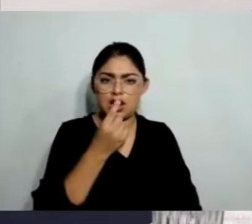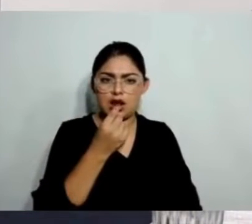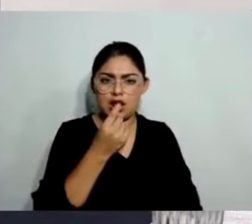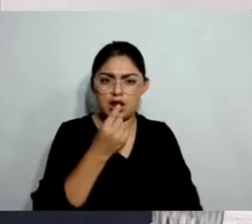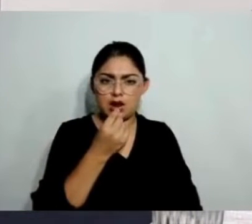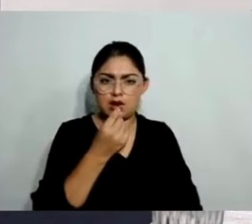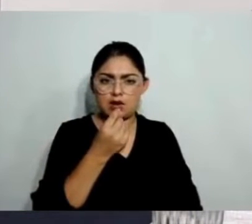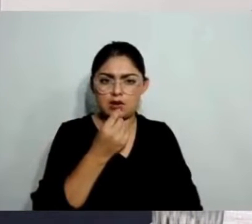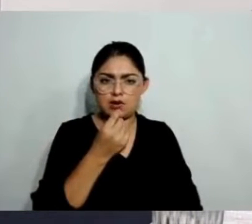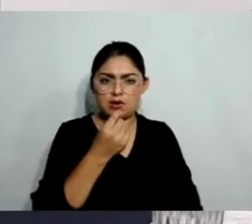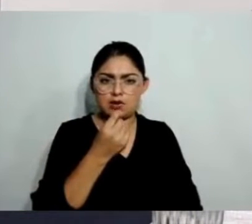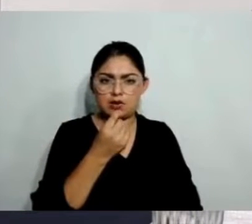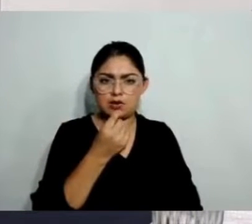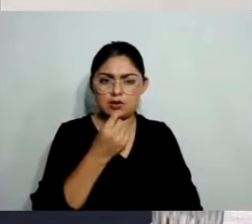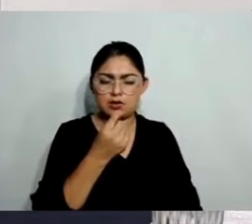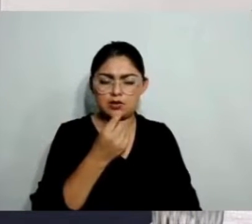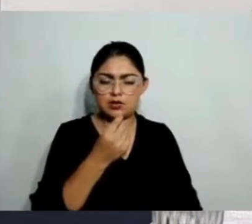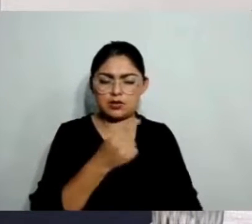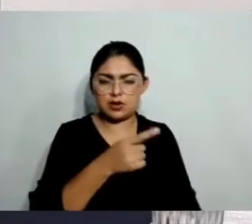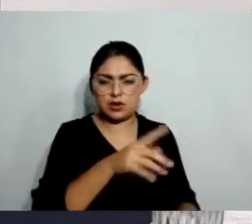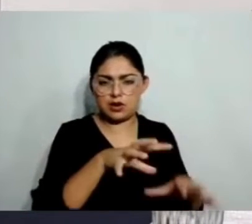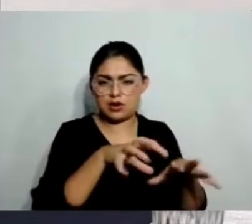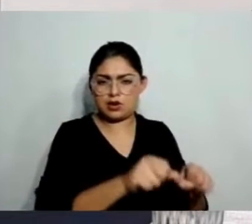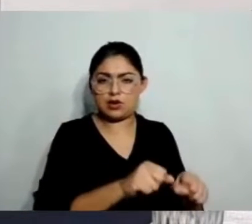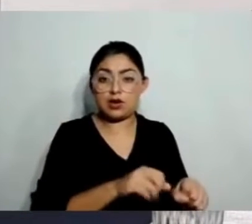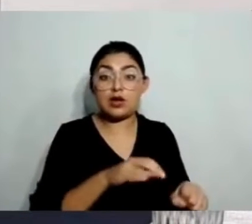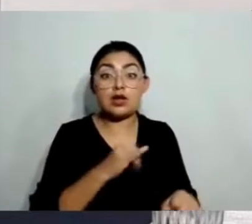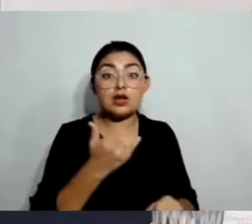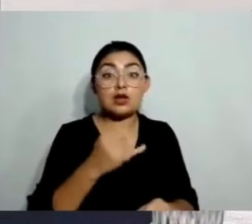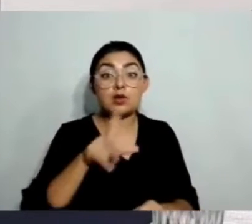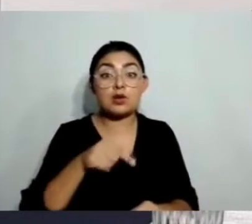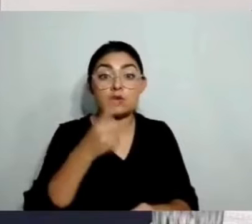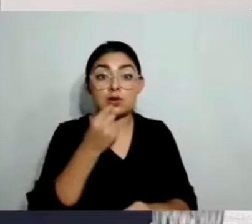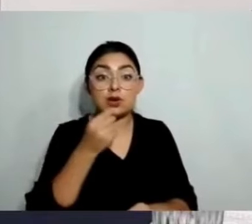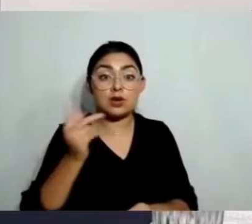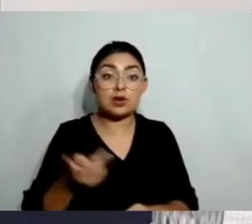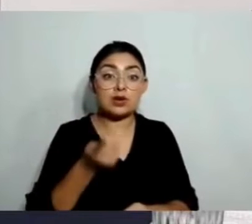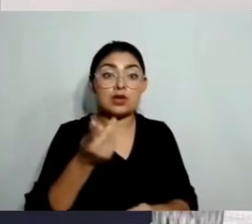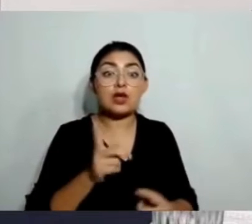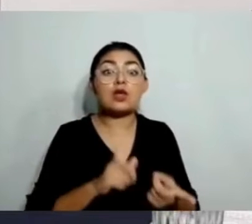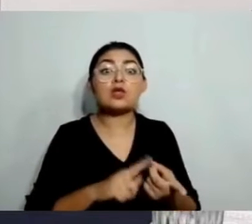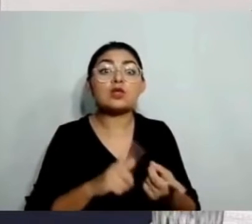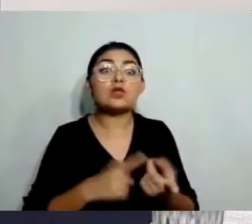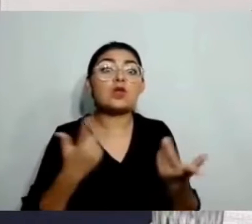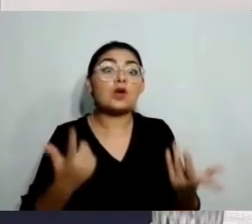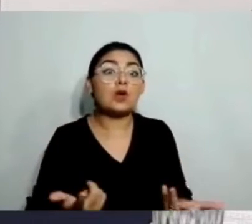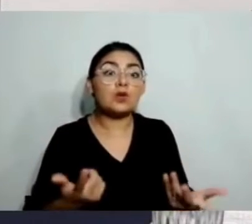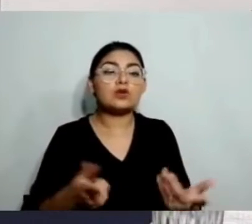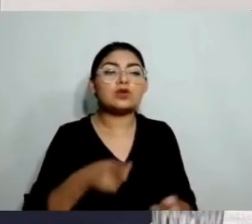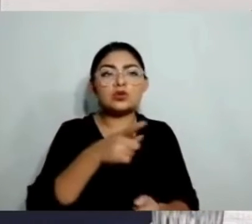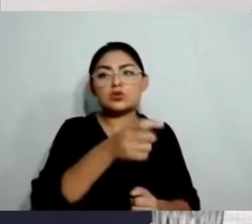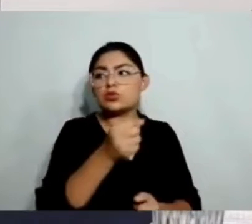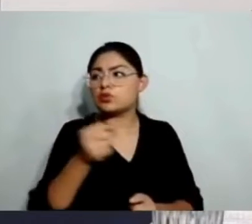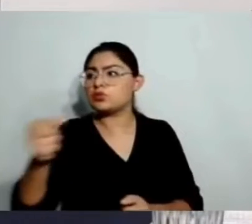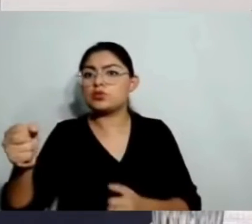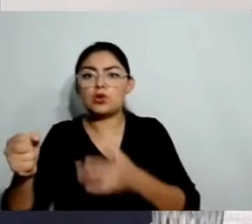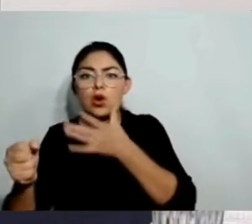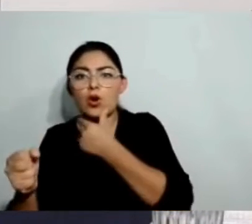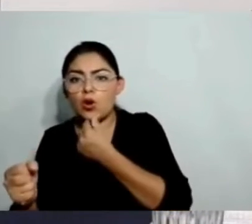preventiva la pregunta del policía es Y dónde le ponemos en la de las mujeres en la de los hbres